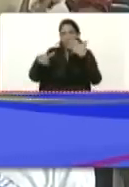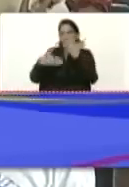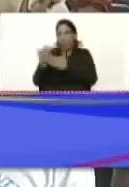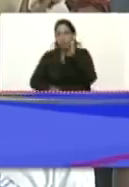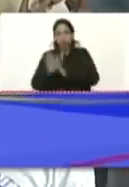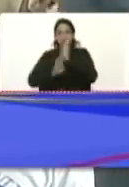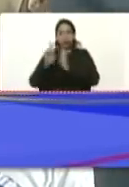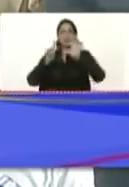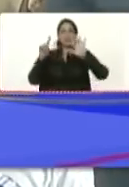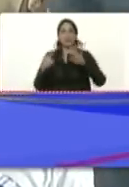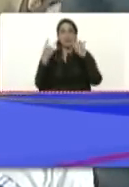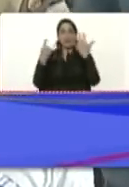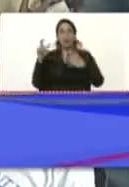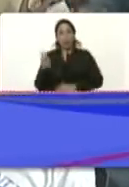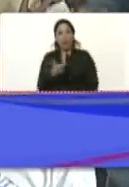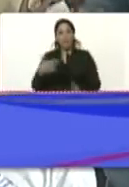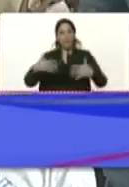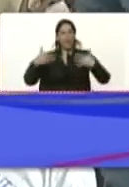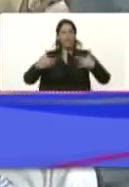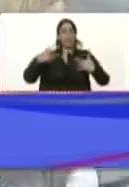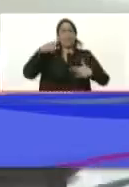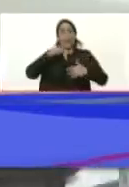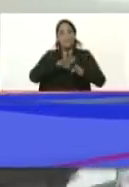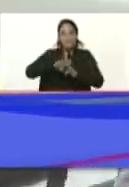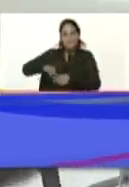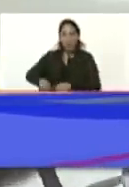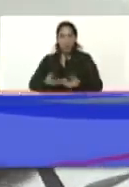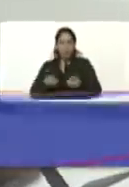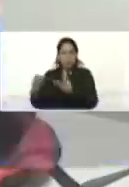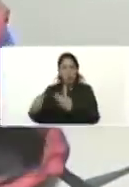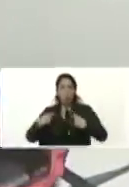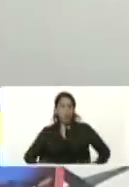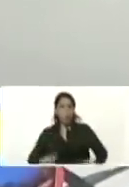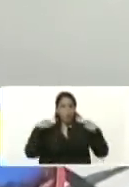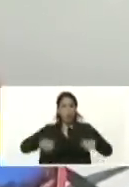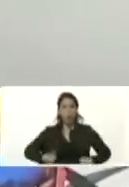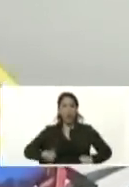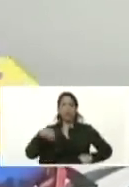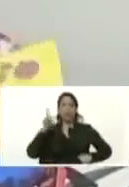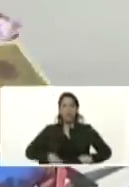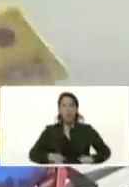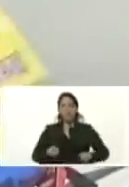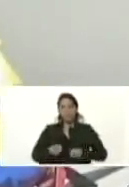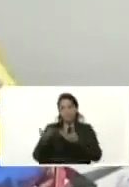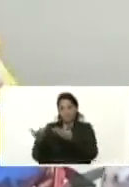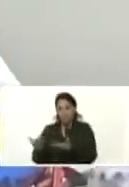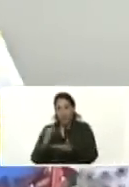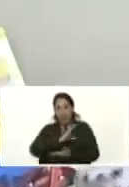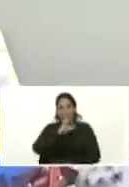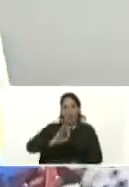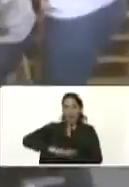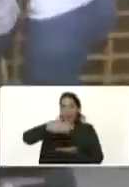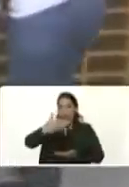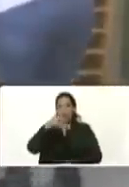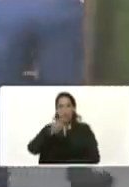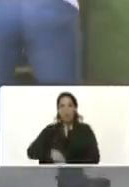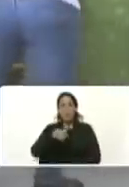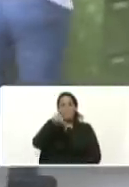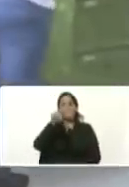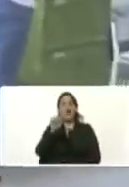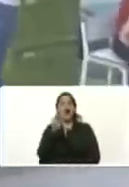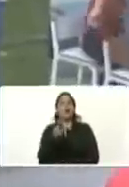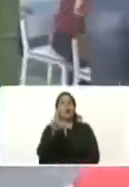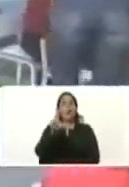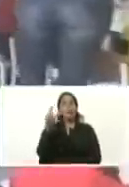feliz porque aparte de toda la dotación se uniforme en su morral va a recibir su canaima pero paul tiene unas palabras